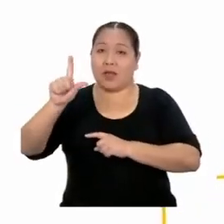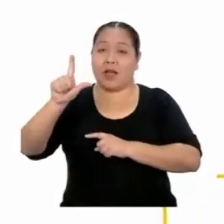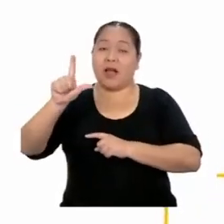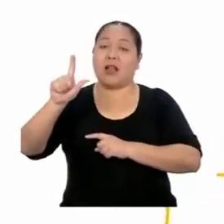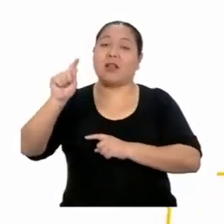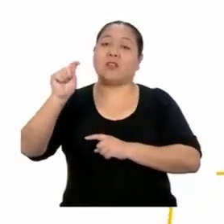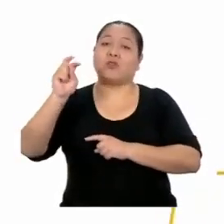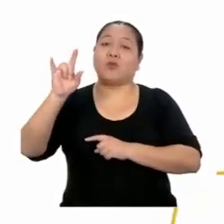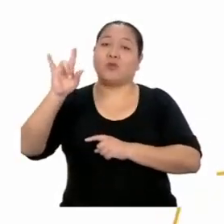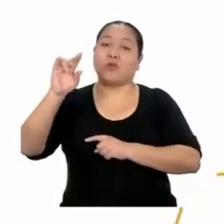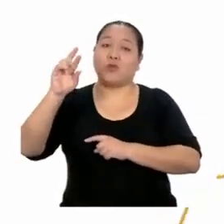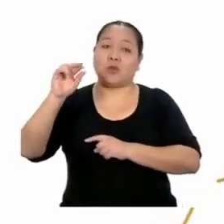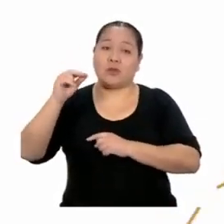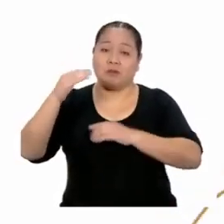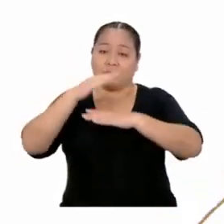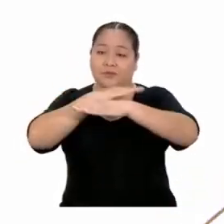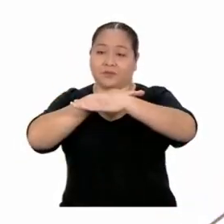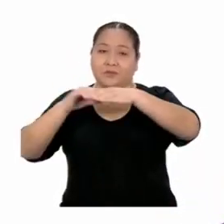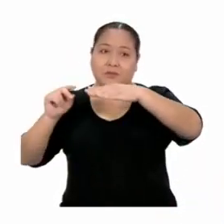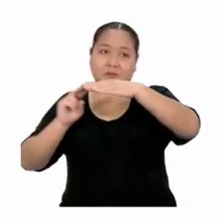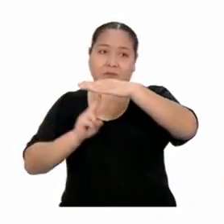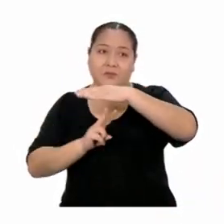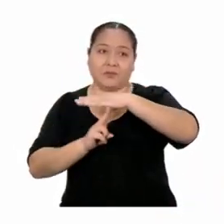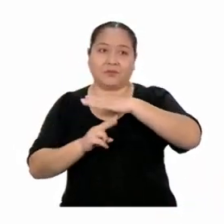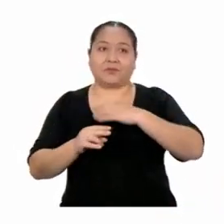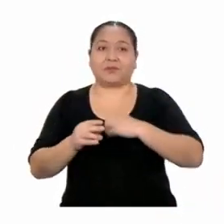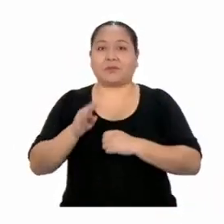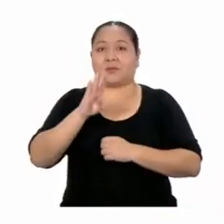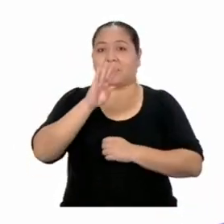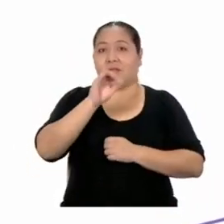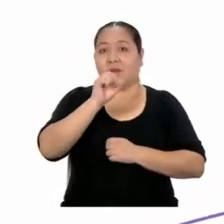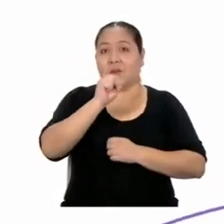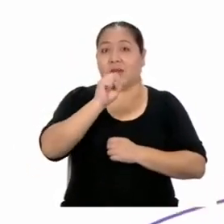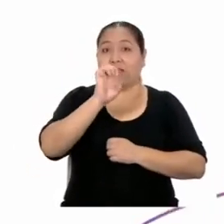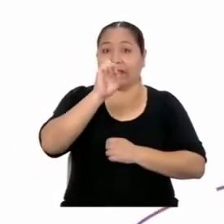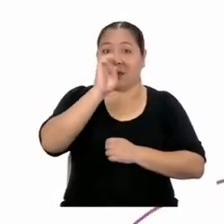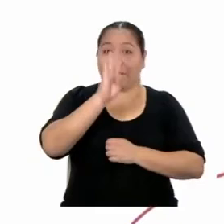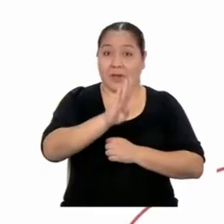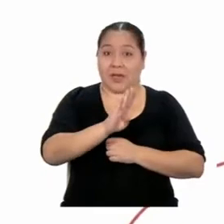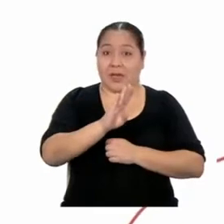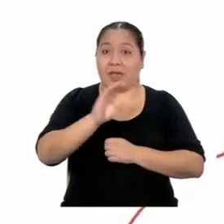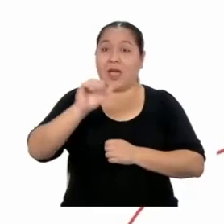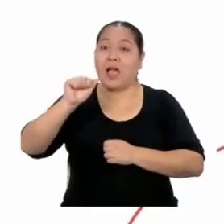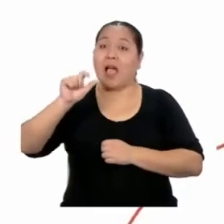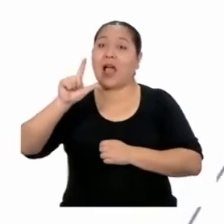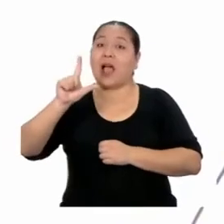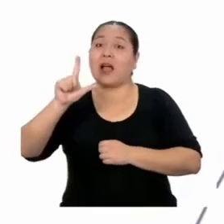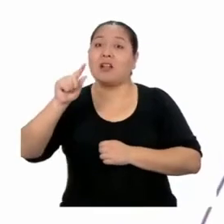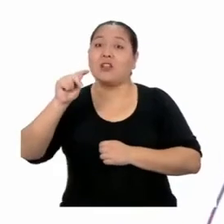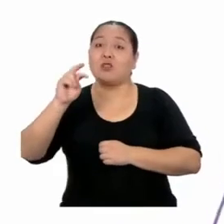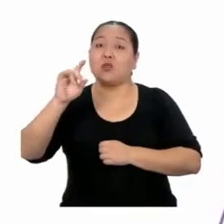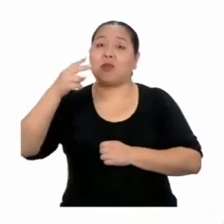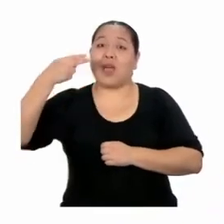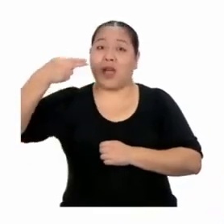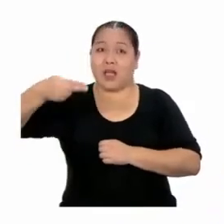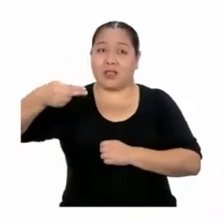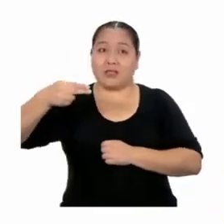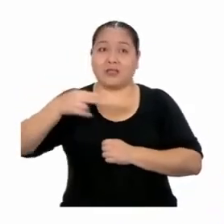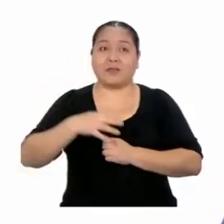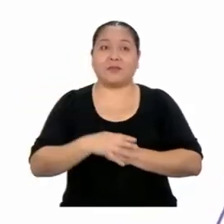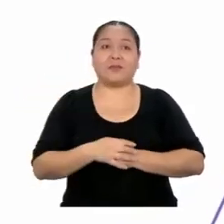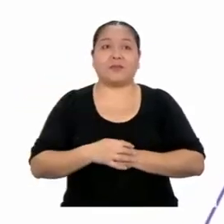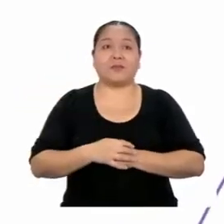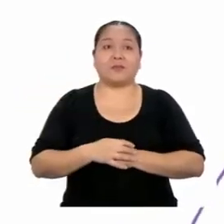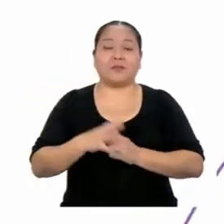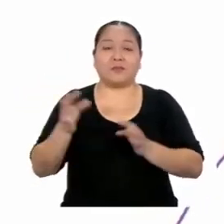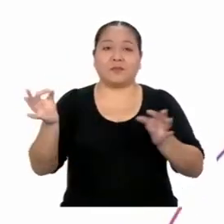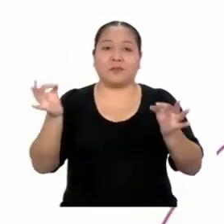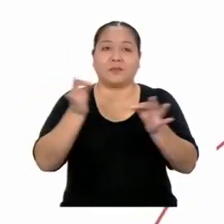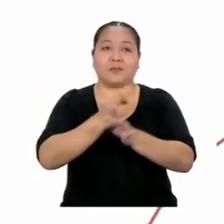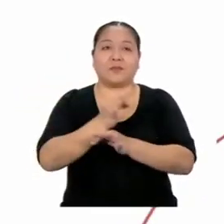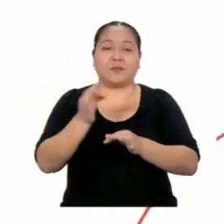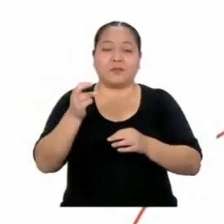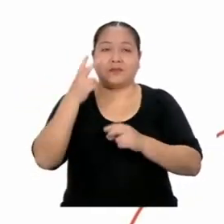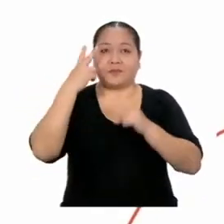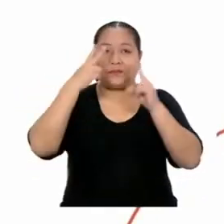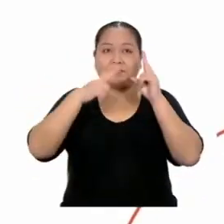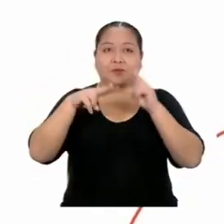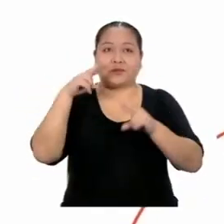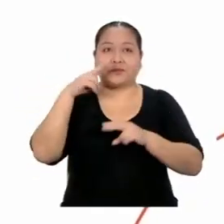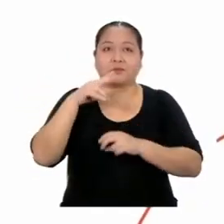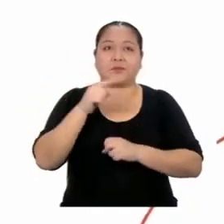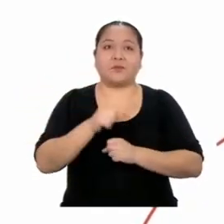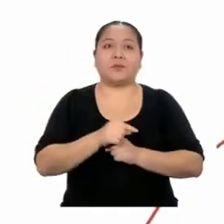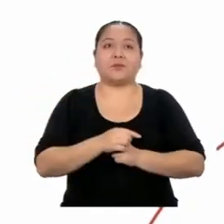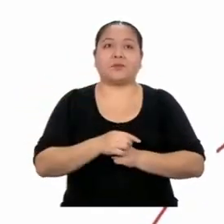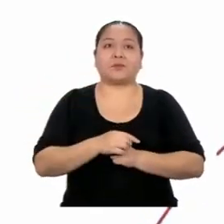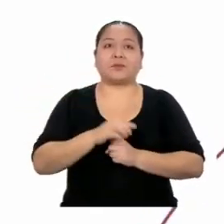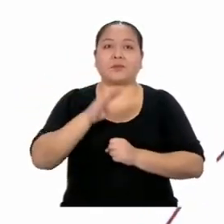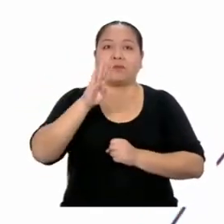con la letra B y altura con la H. Es muy sencillo de aplicar. Si reemplazamos los valores, nos daremos cuenta que en este